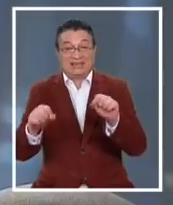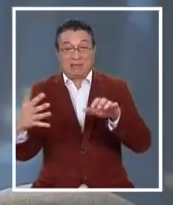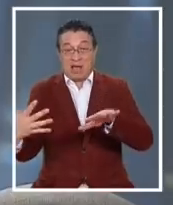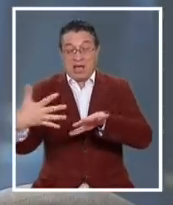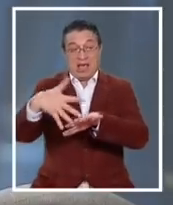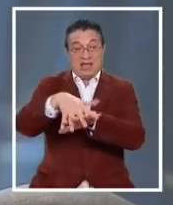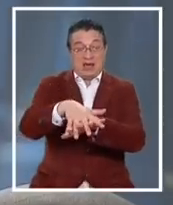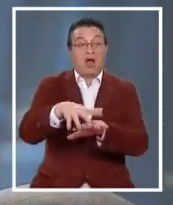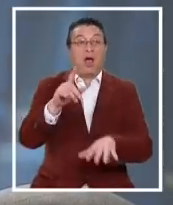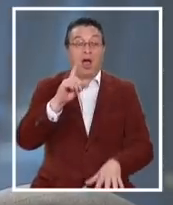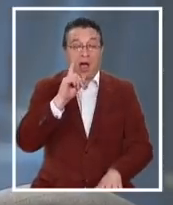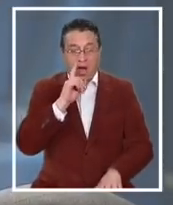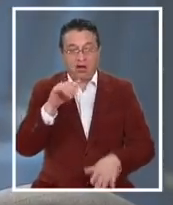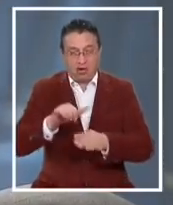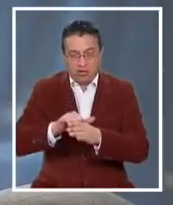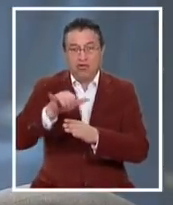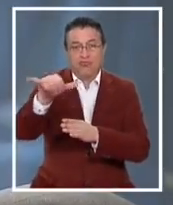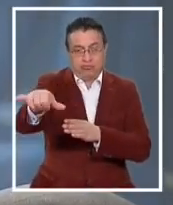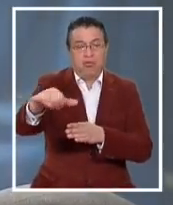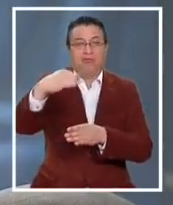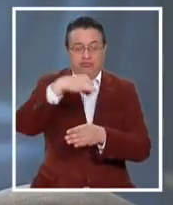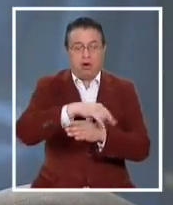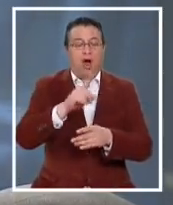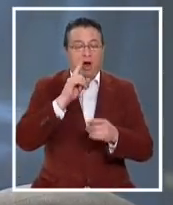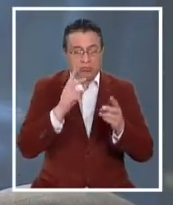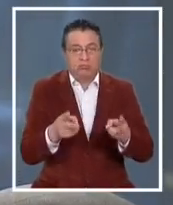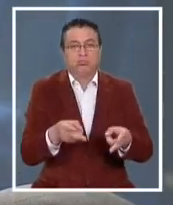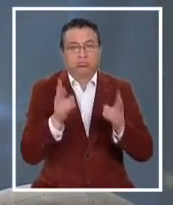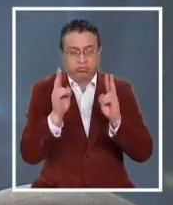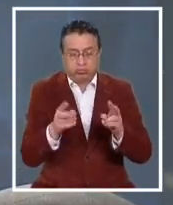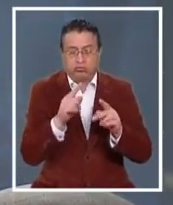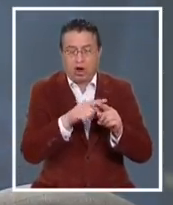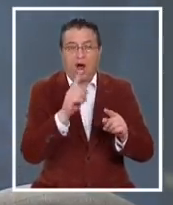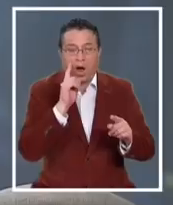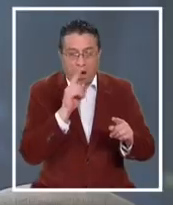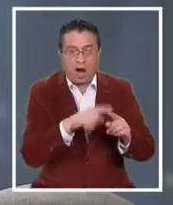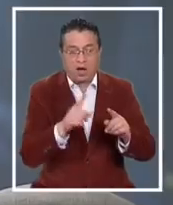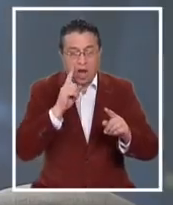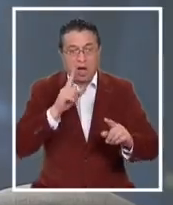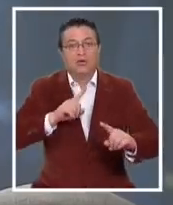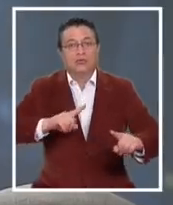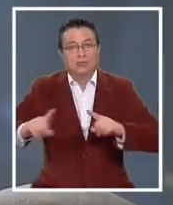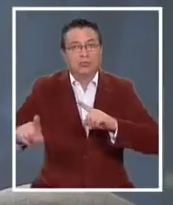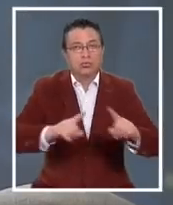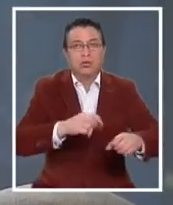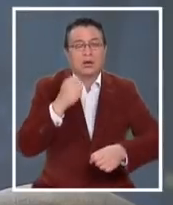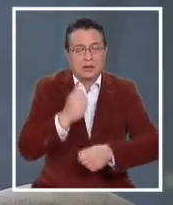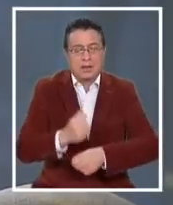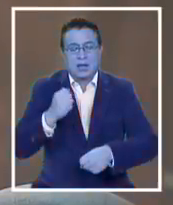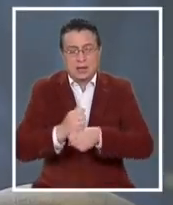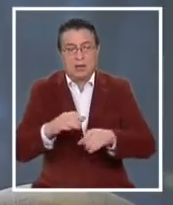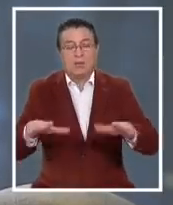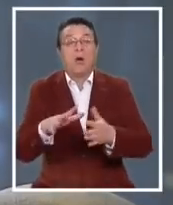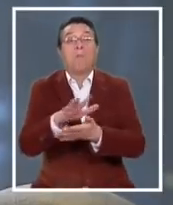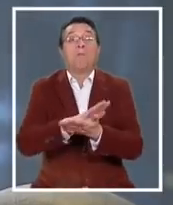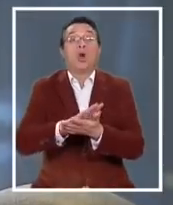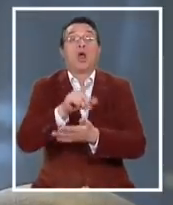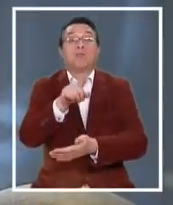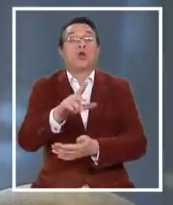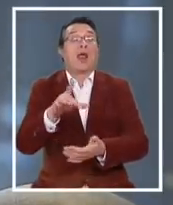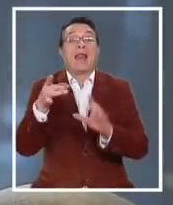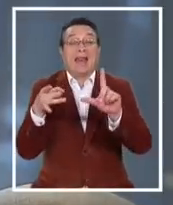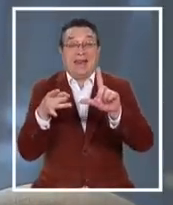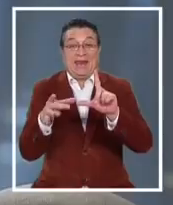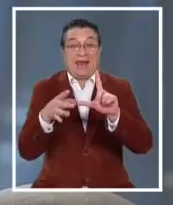y tenemos aviones disponibles, yo no estoy minimizando el problema, estoy diciendo que se está haciendo gestión lo mejor que se puede. Por ejemplo, en Linares hoy estaba